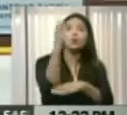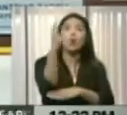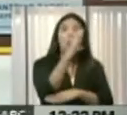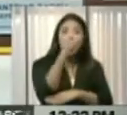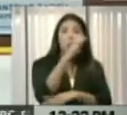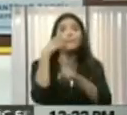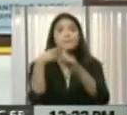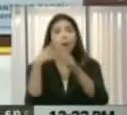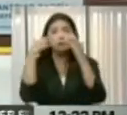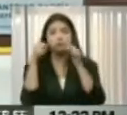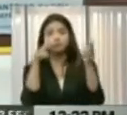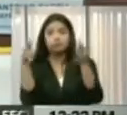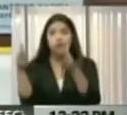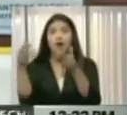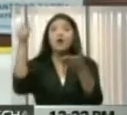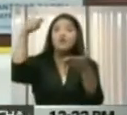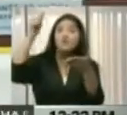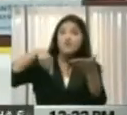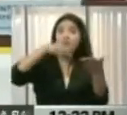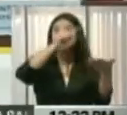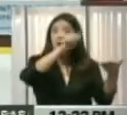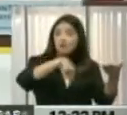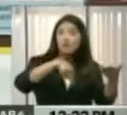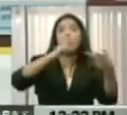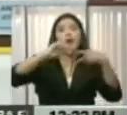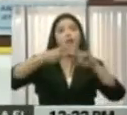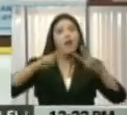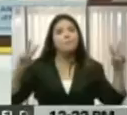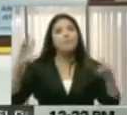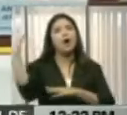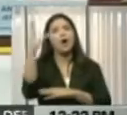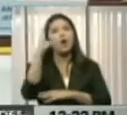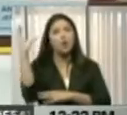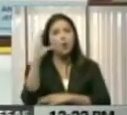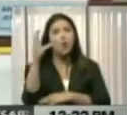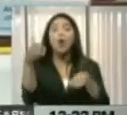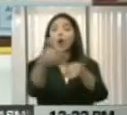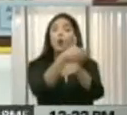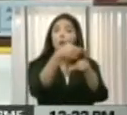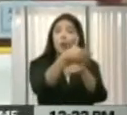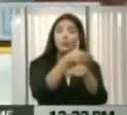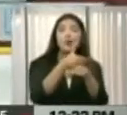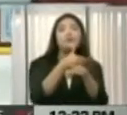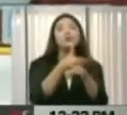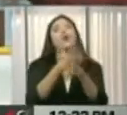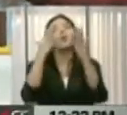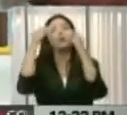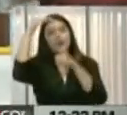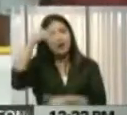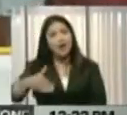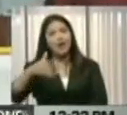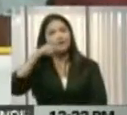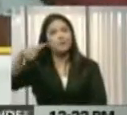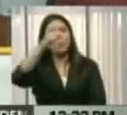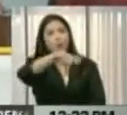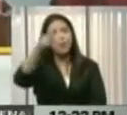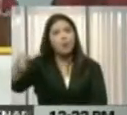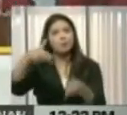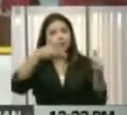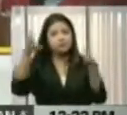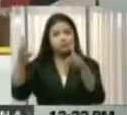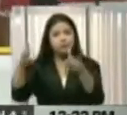Nacional firman el acuerdo de diálogos para la paz de Colombia entre el gobierno nacional y el Ejército de Liberación